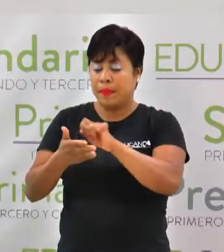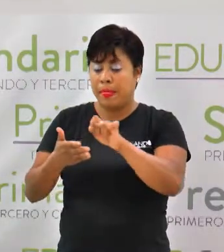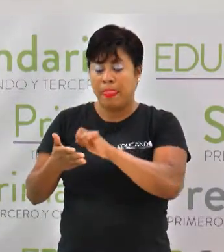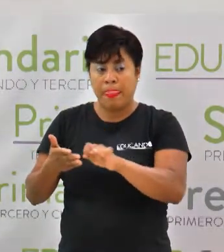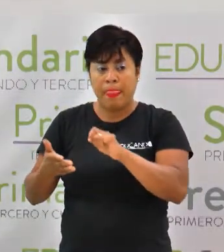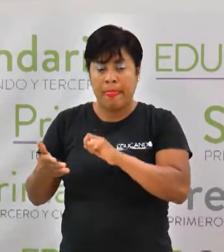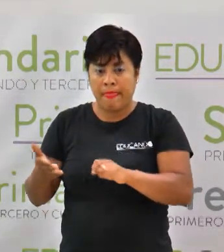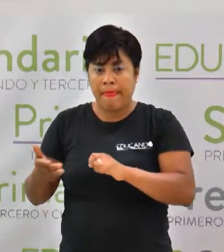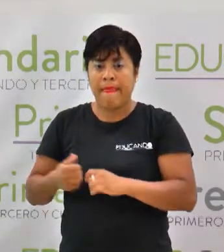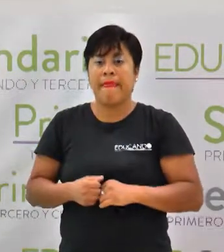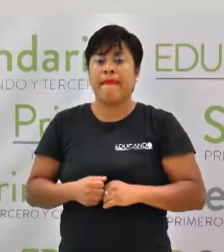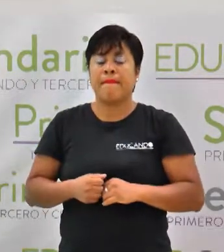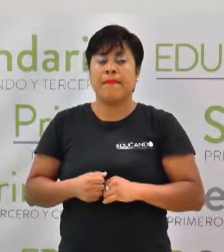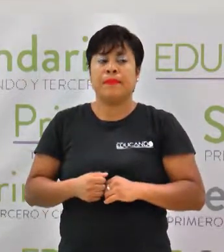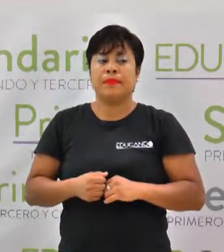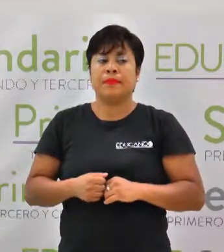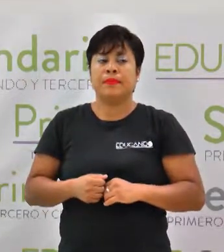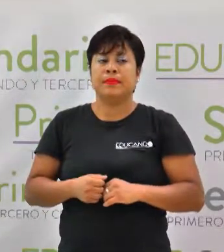a escribir